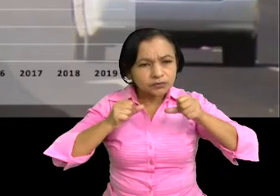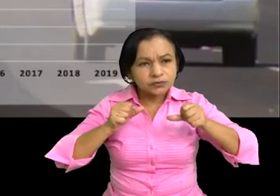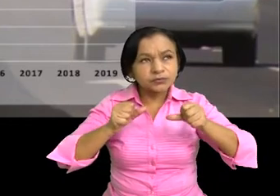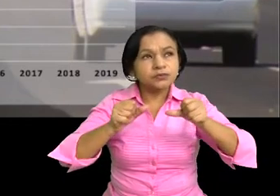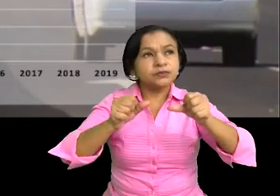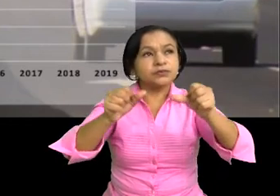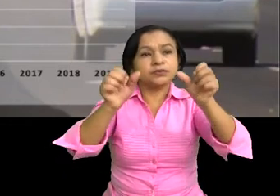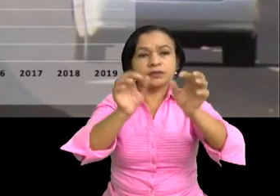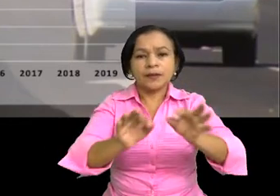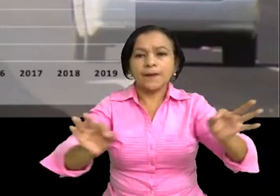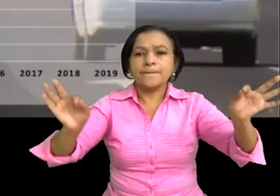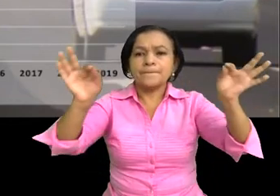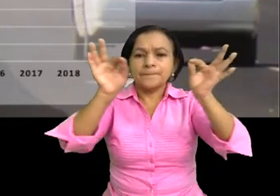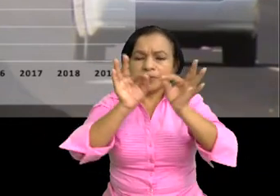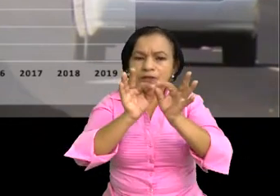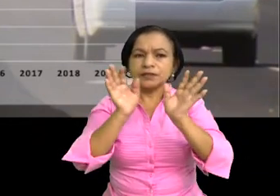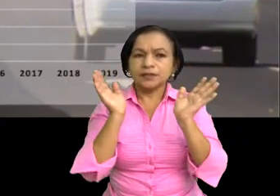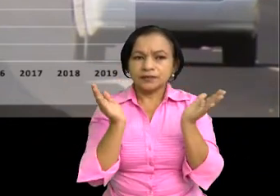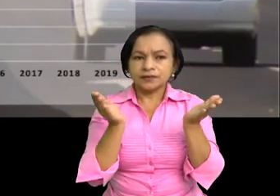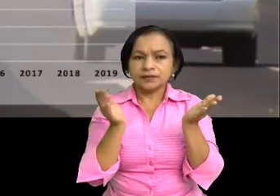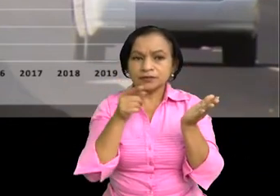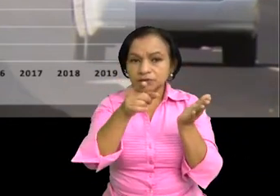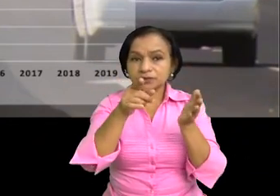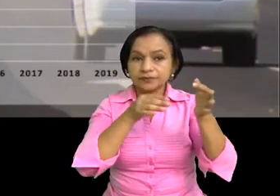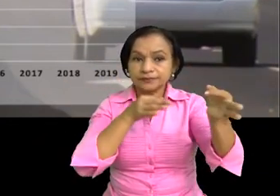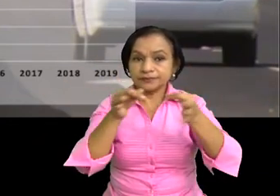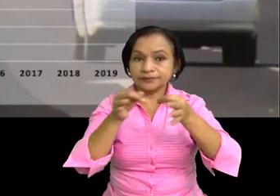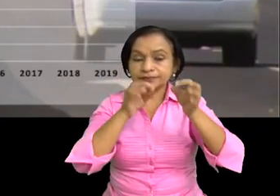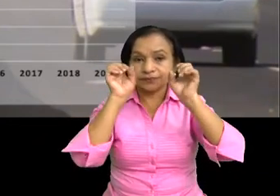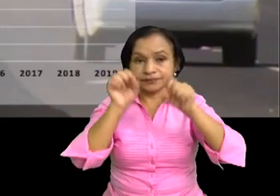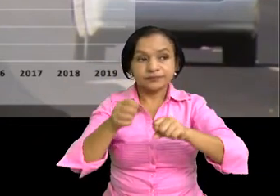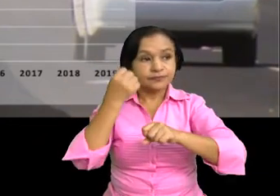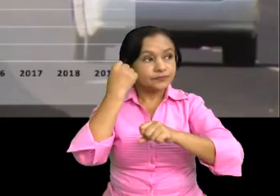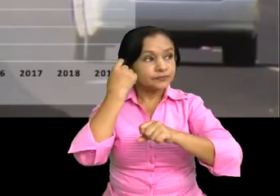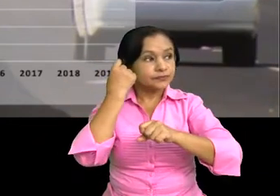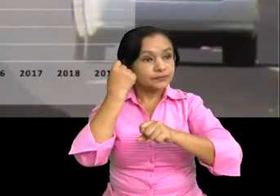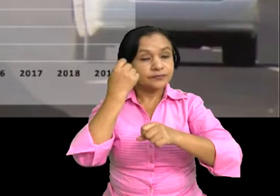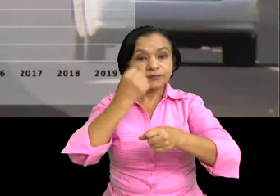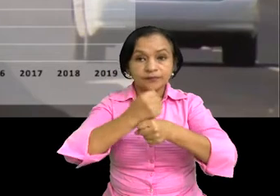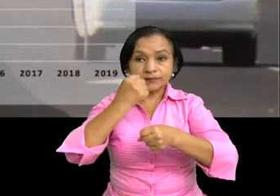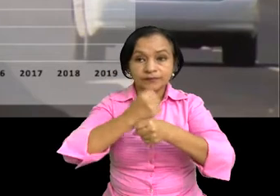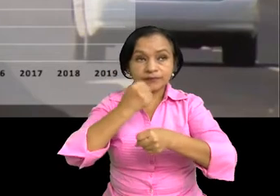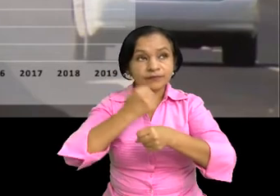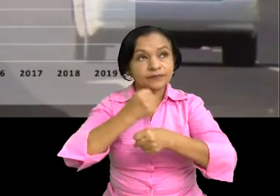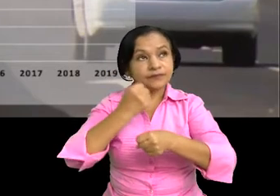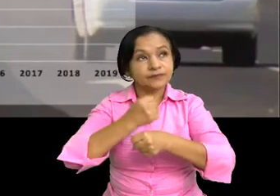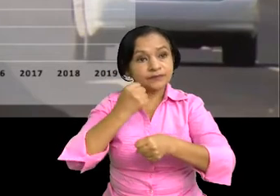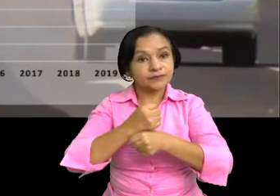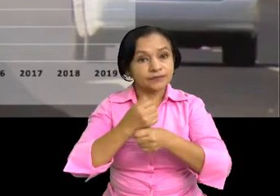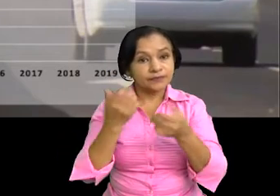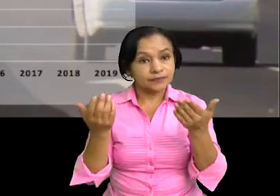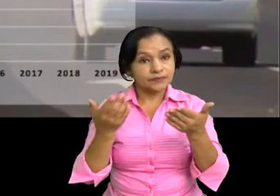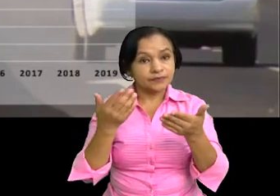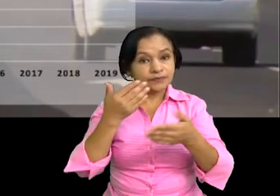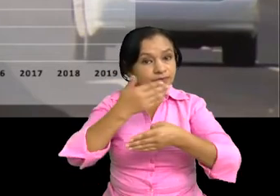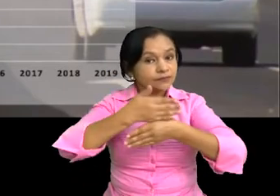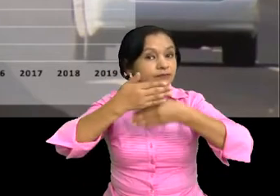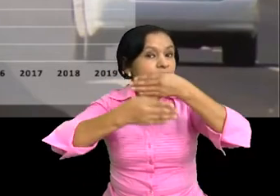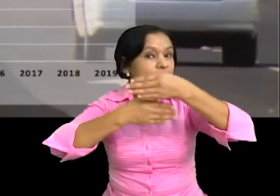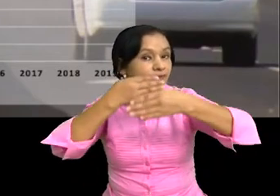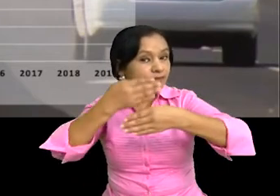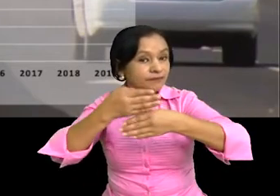es importante esa aclaración que usted hace porque a partir de eso podemos entender la dimensión del trabajo. No solo fue construir